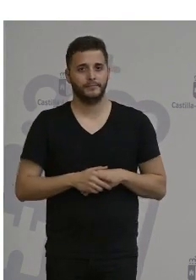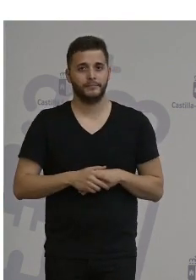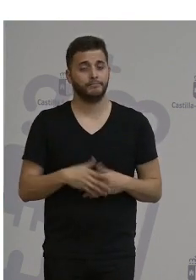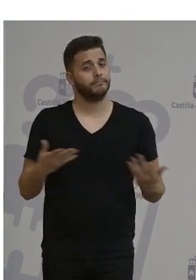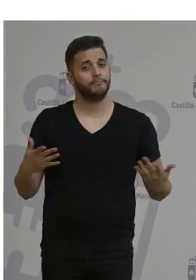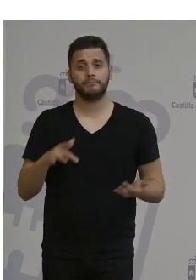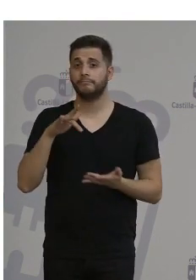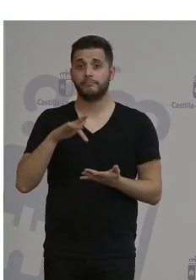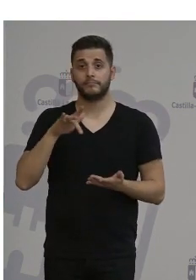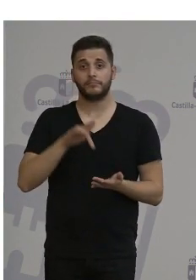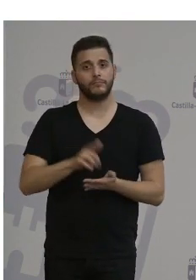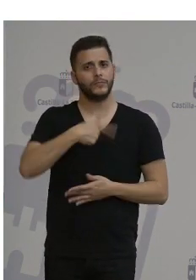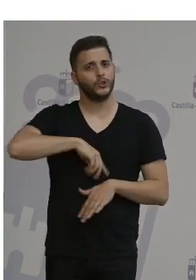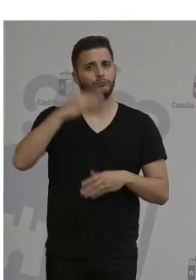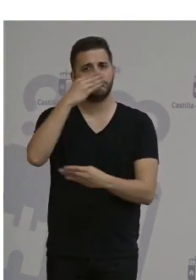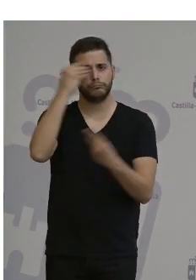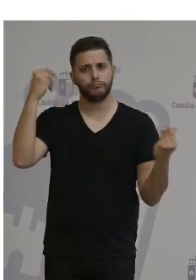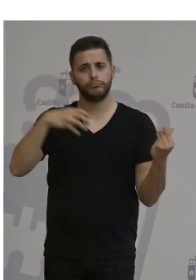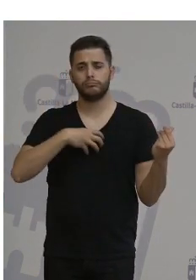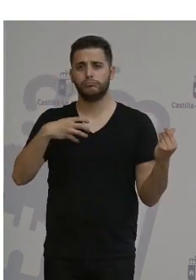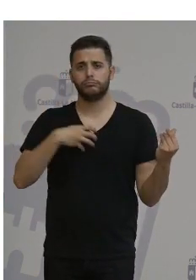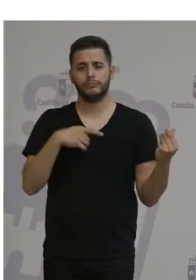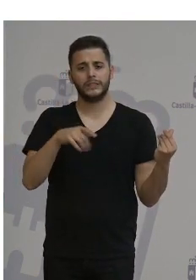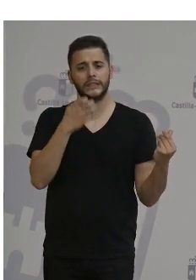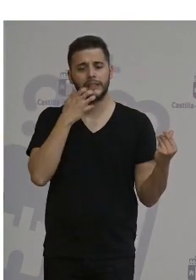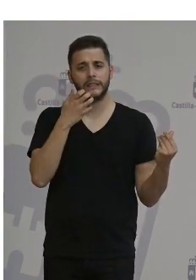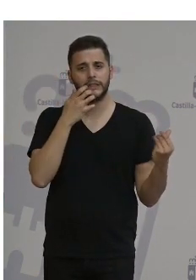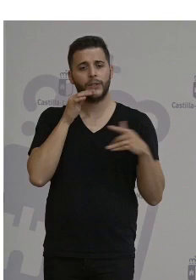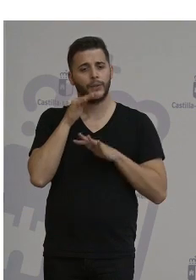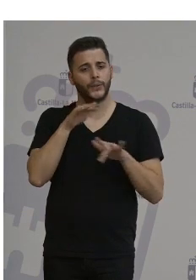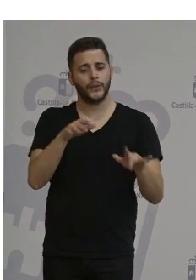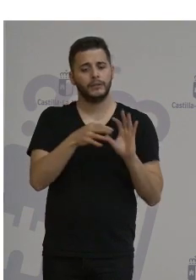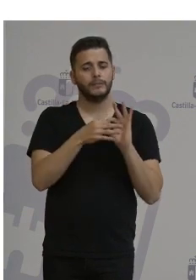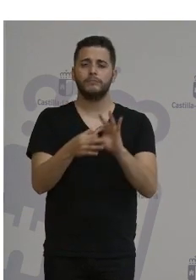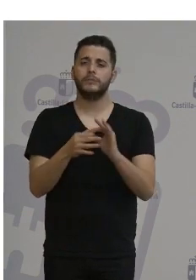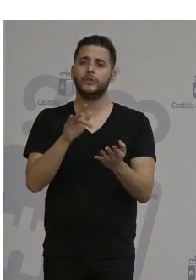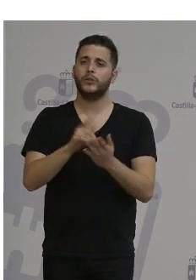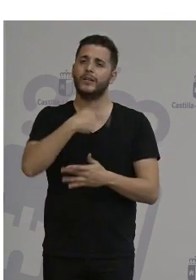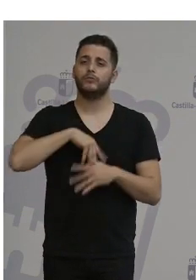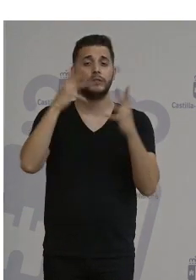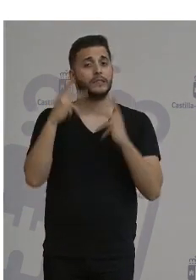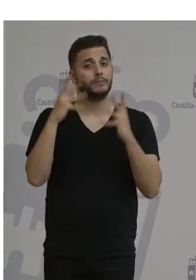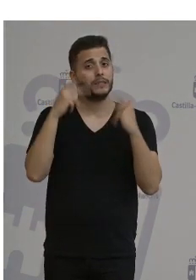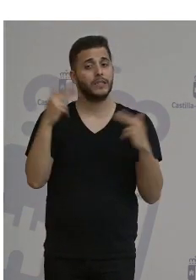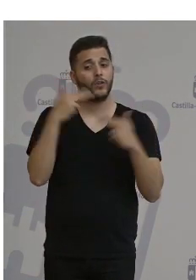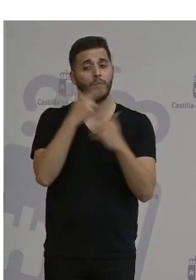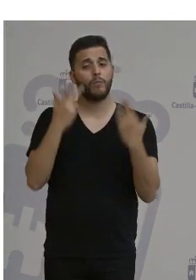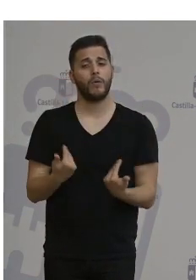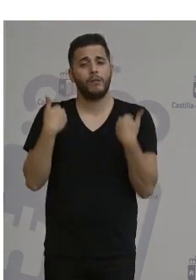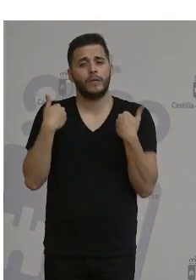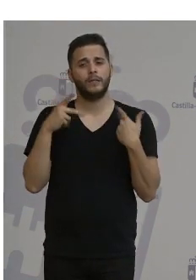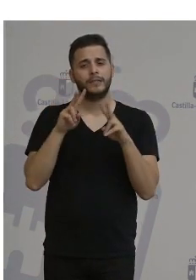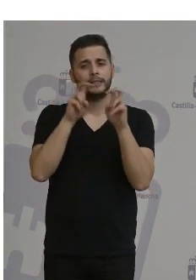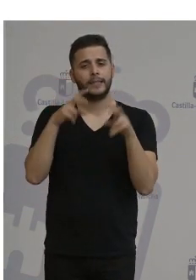sentido, no debemos olvidar el efecto ejemplificador y el papel de arrastre que tenemos las Administraciones públicas en estas tareas